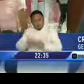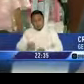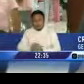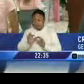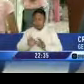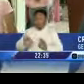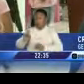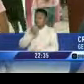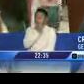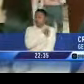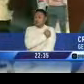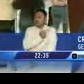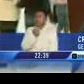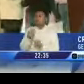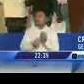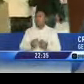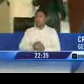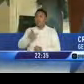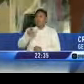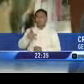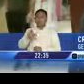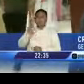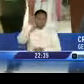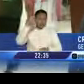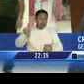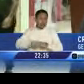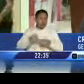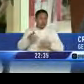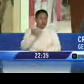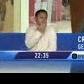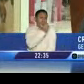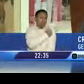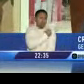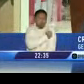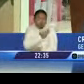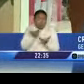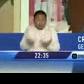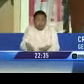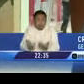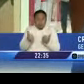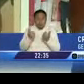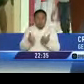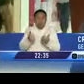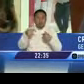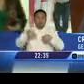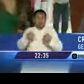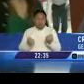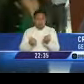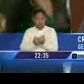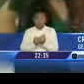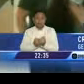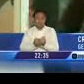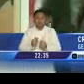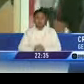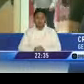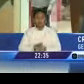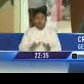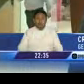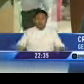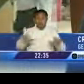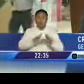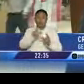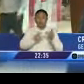de la vacunación lo que va a lograr que más gente se vacune. Y creemos que ese es el aporte más importante que podemos dar, el generar espacios para